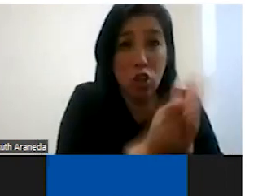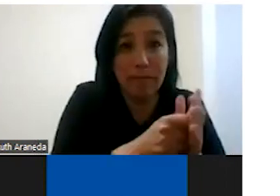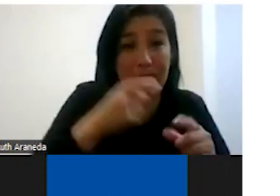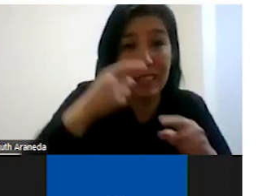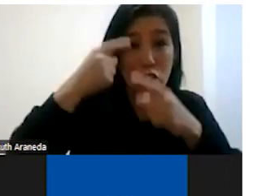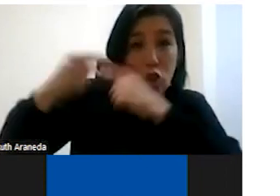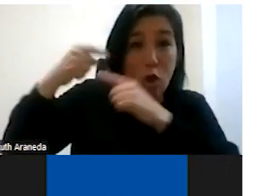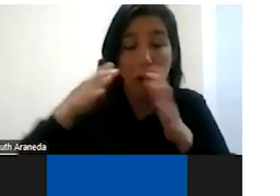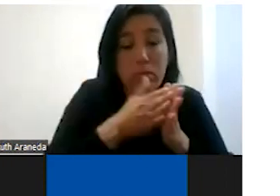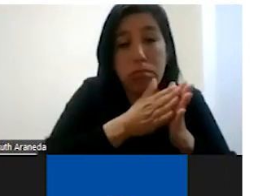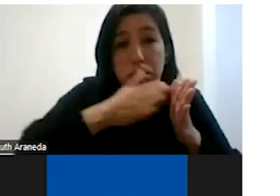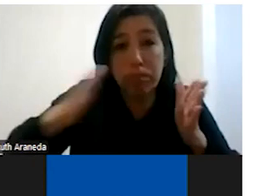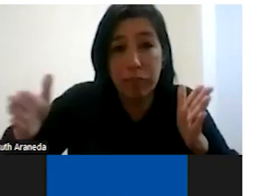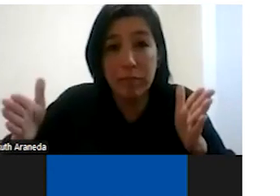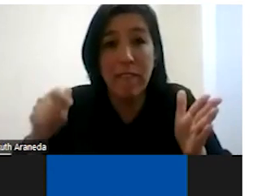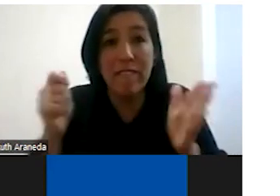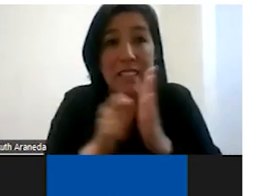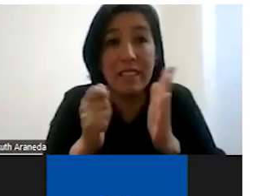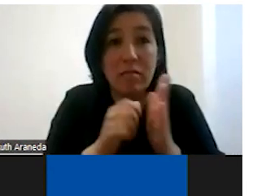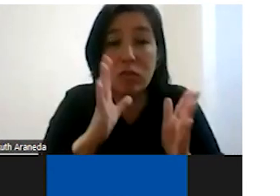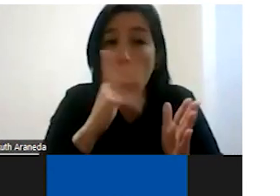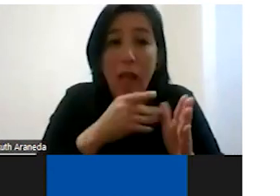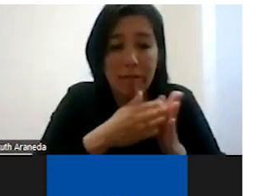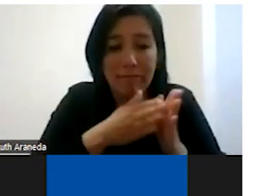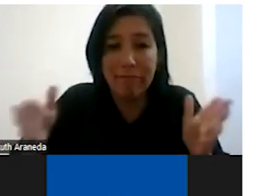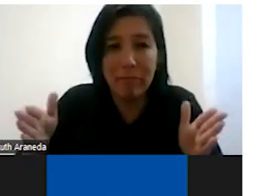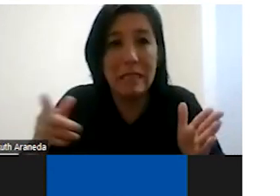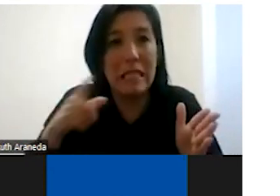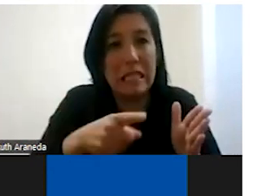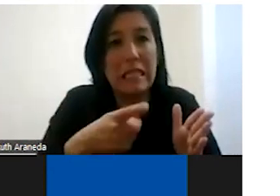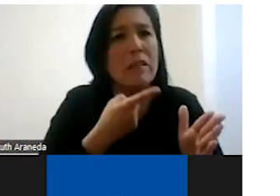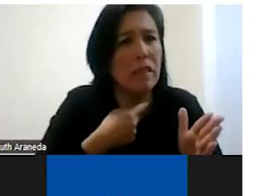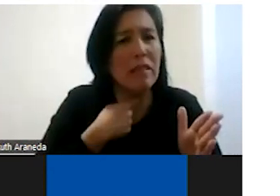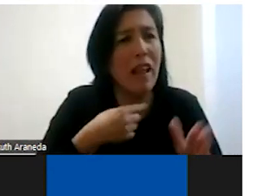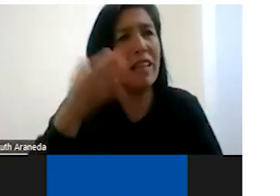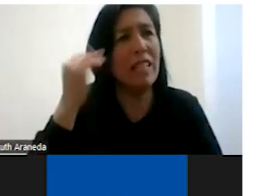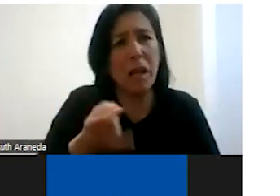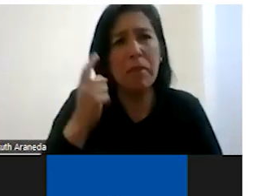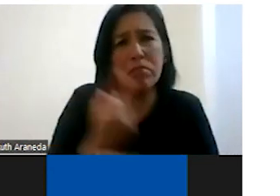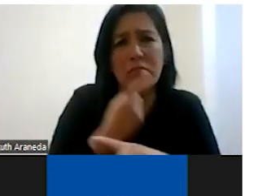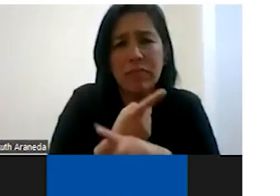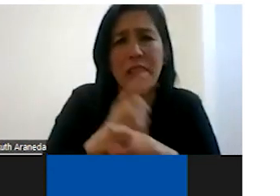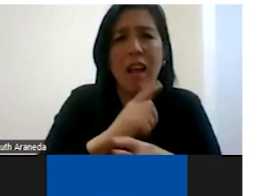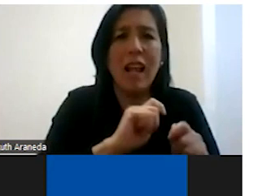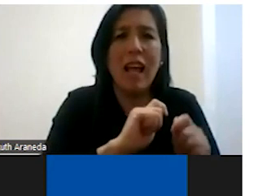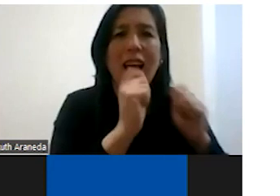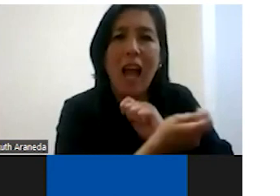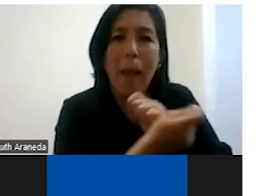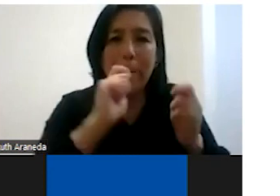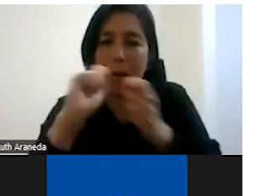quería, lo dejé porque no había caso, pero eso ha sido un proceso súper interesante. Siempre se ha discutido la transición